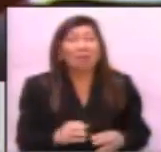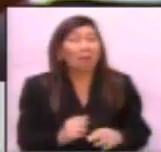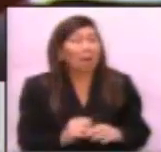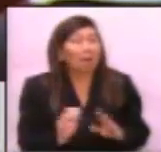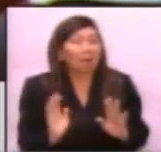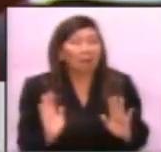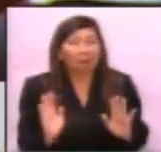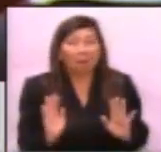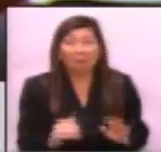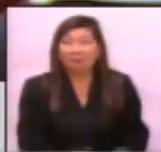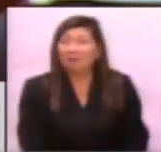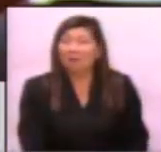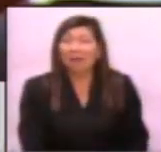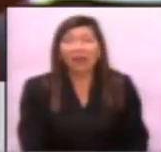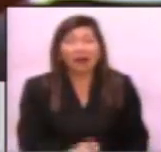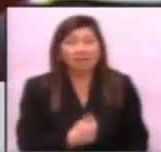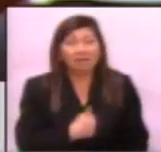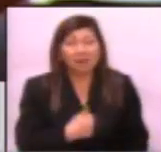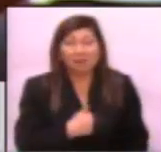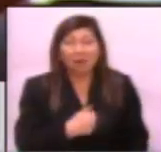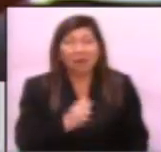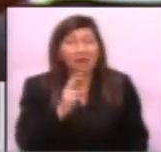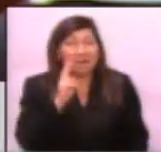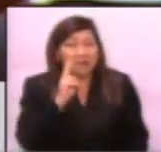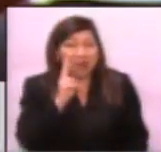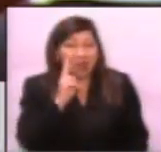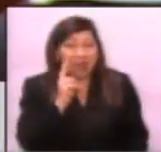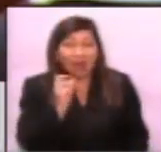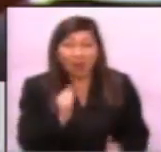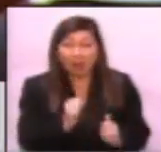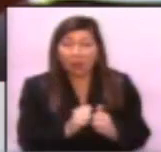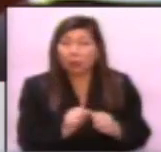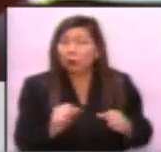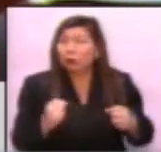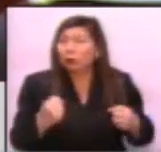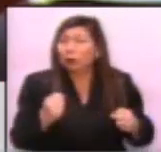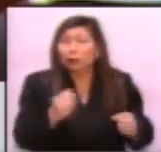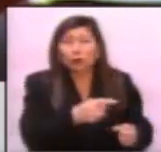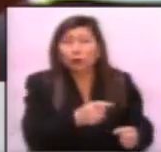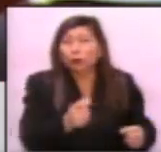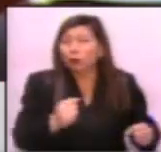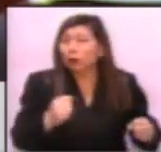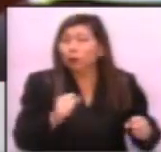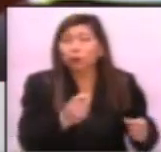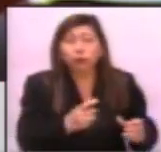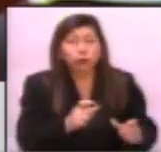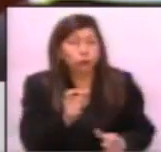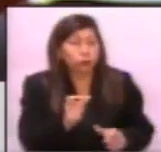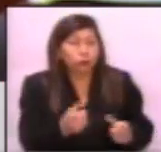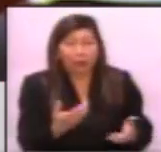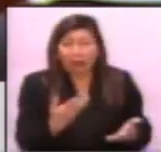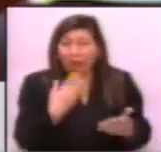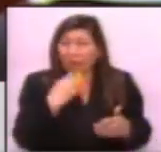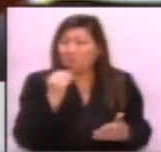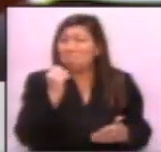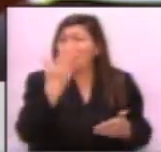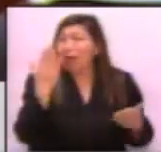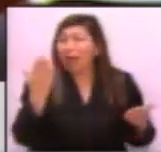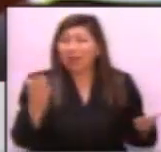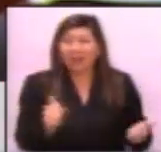no, el mismo día viernes, con desesperación y una celeridad